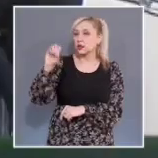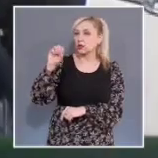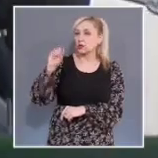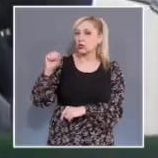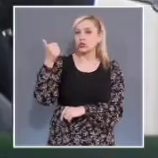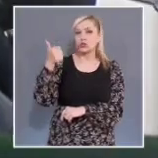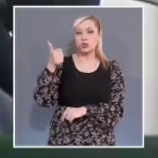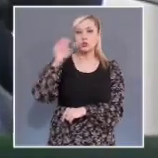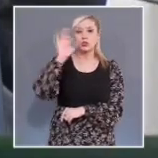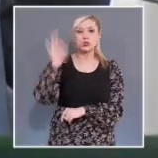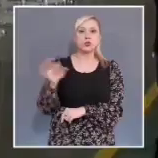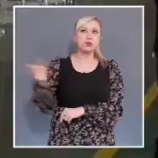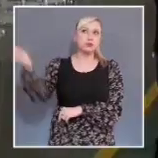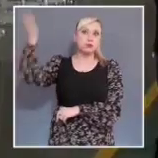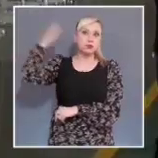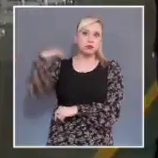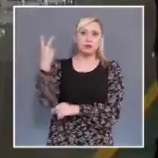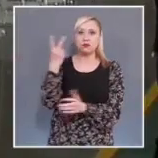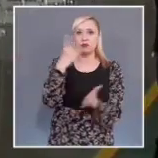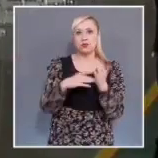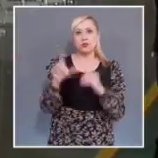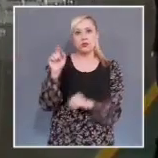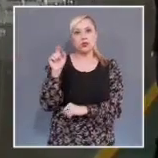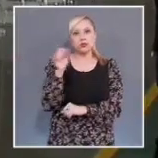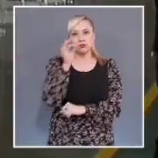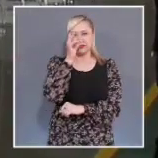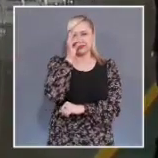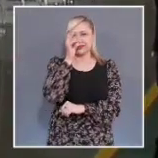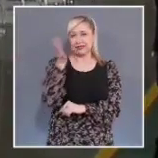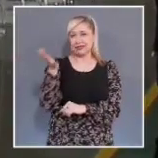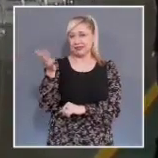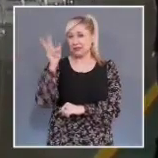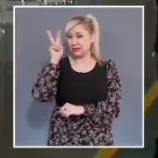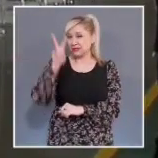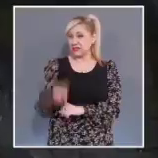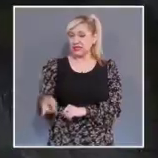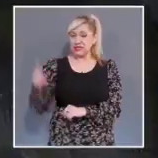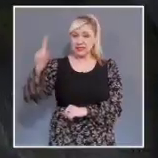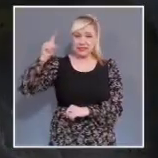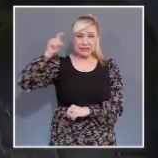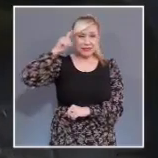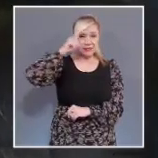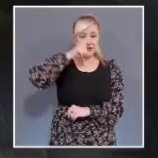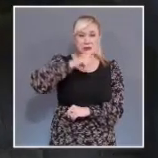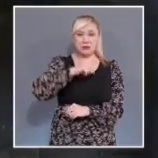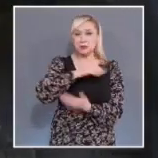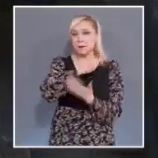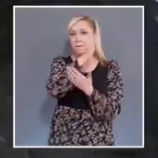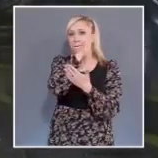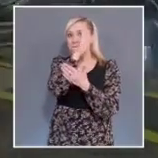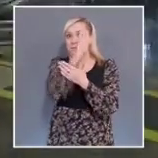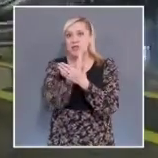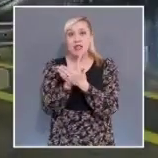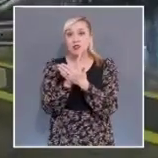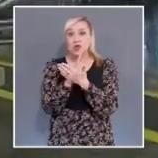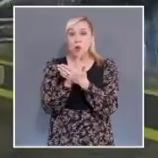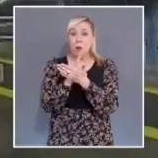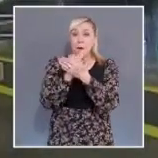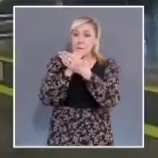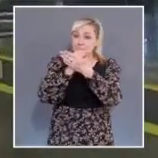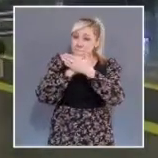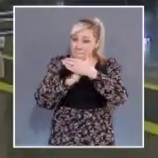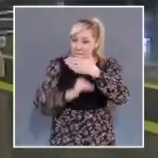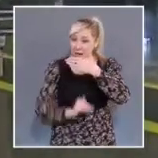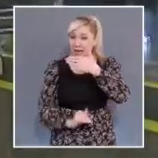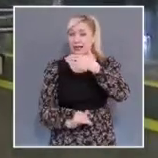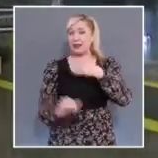2020. Algo trágico, explicó, porque es menos de la mitad del crecimiento anual promedio que la región experimentó en